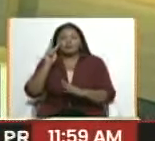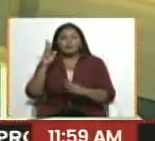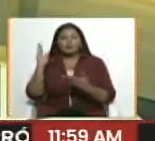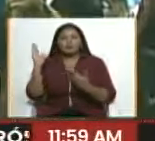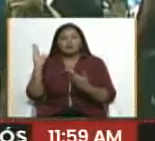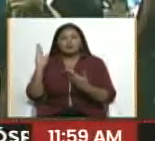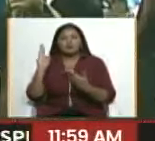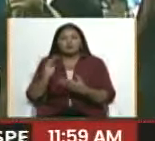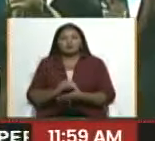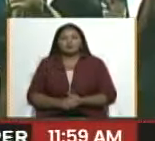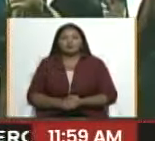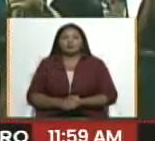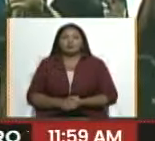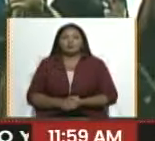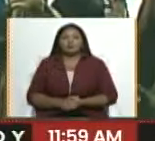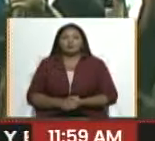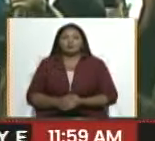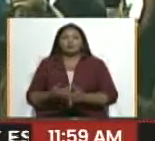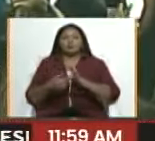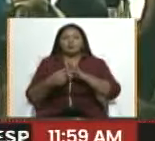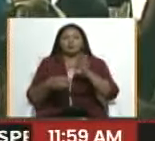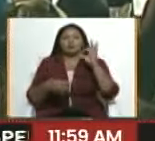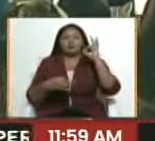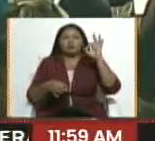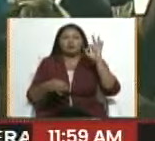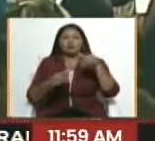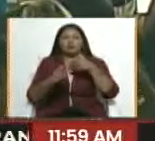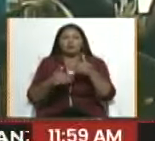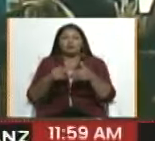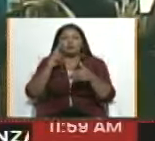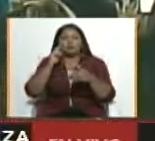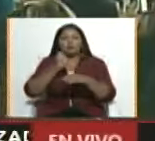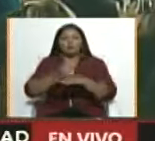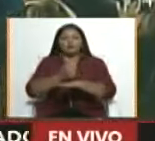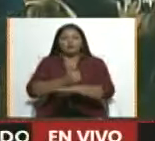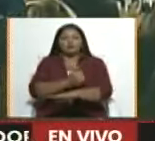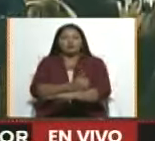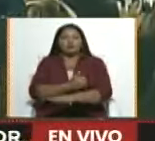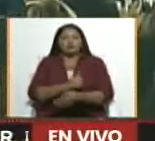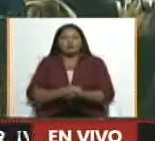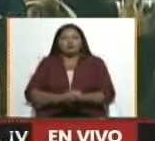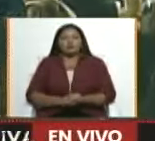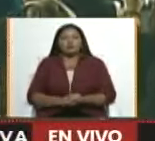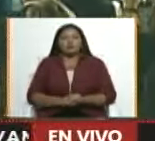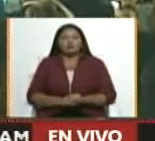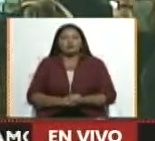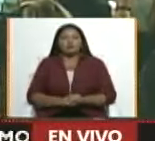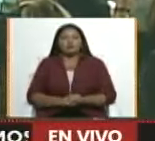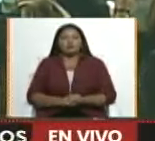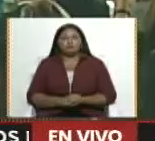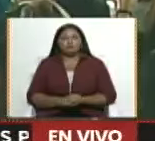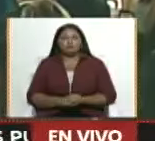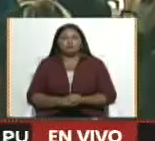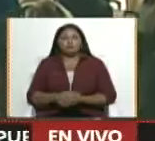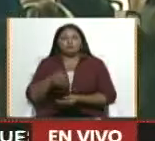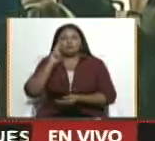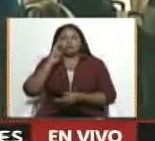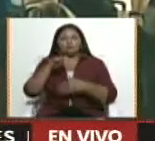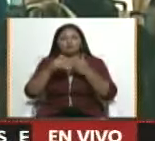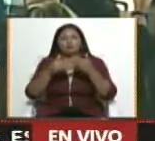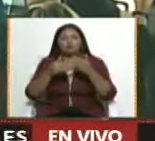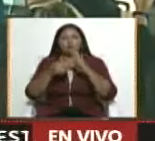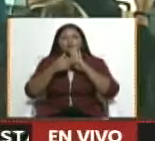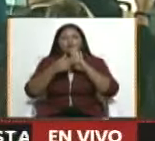este momento, muestran la planilla ante las autoridades, ante las organizaciones con fines políticos presentes